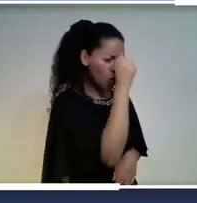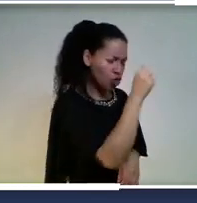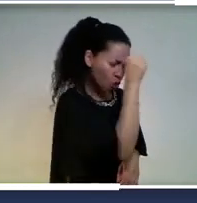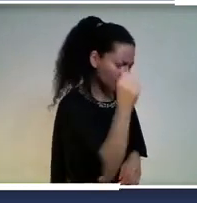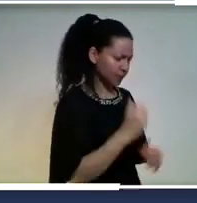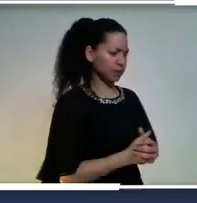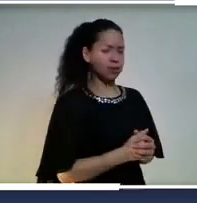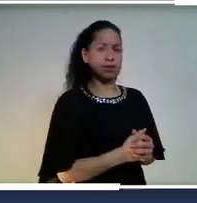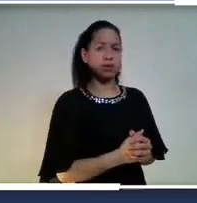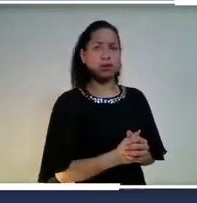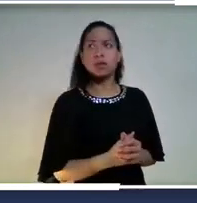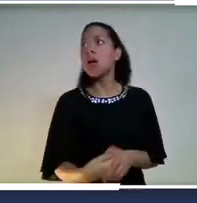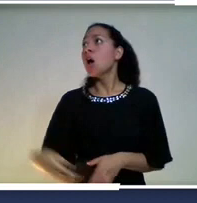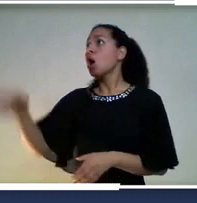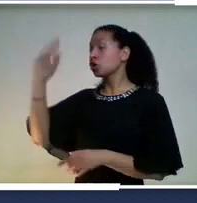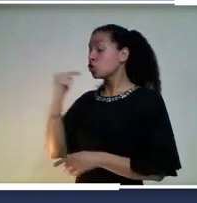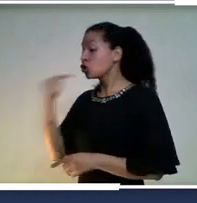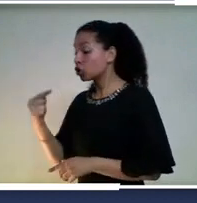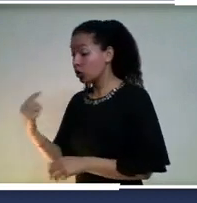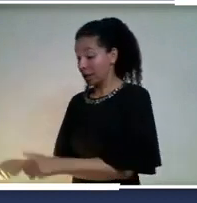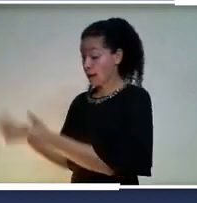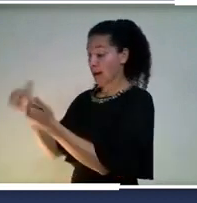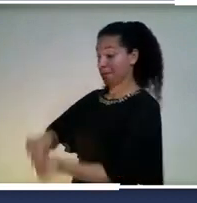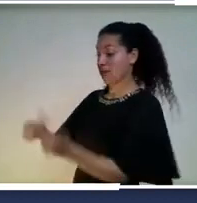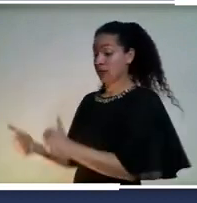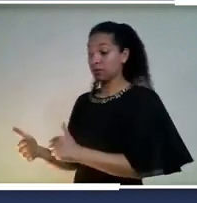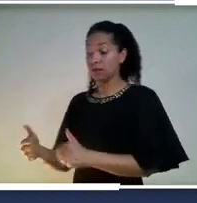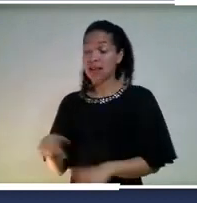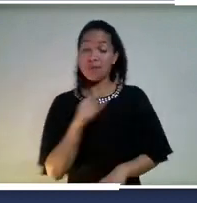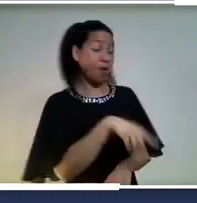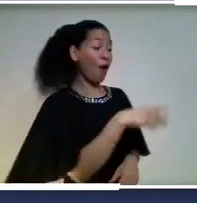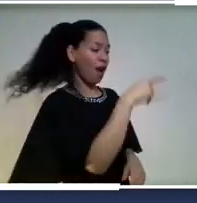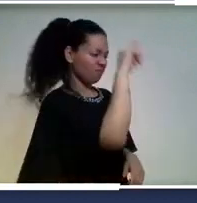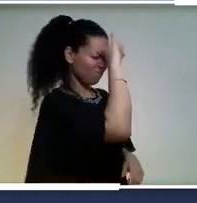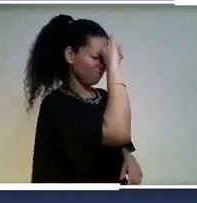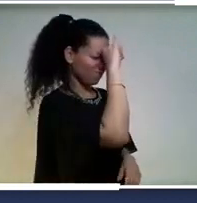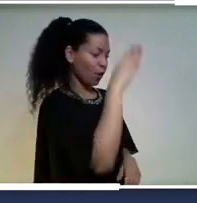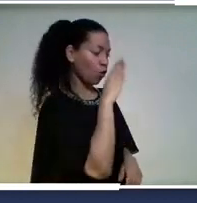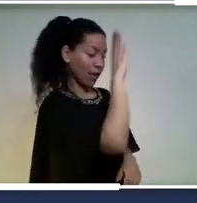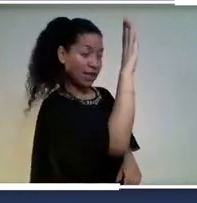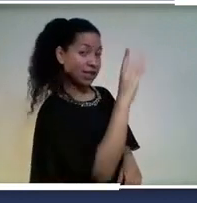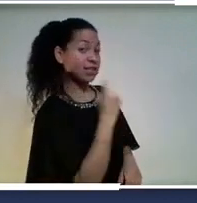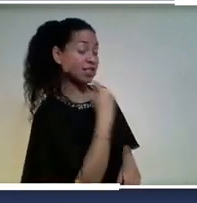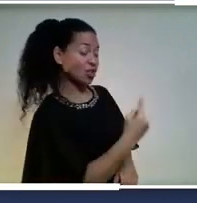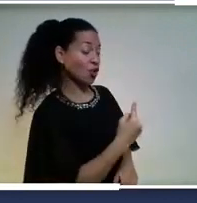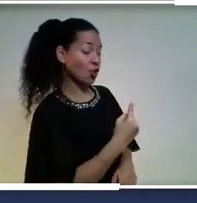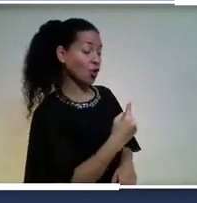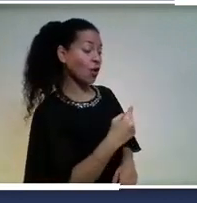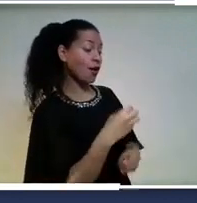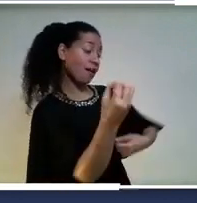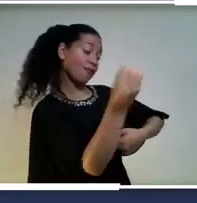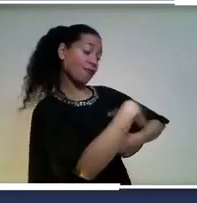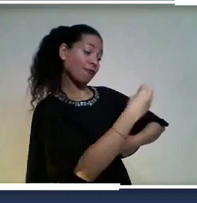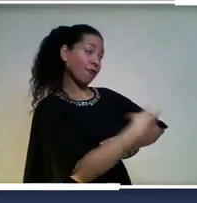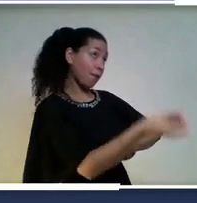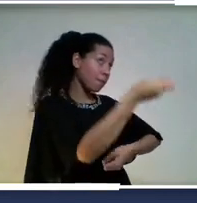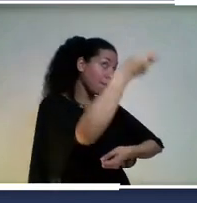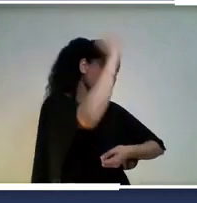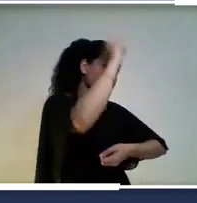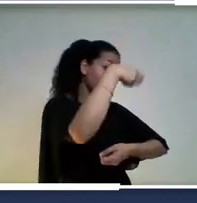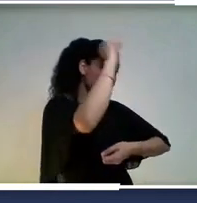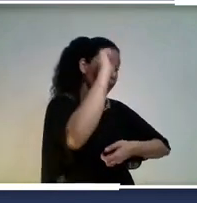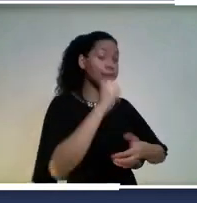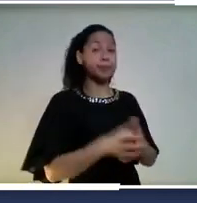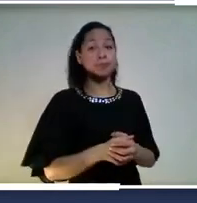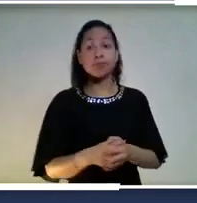y la tradición dicen no es por la presión por unas gotitas la palabra nos dice por la gracia es la salvación